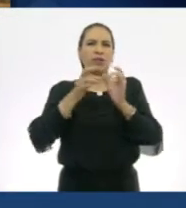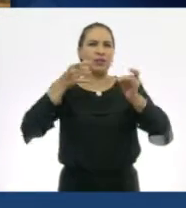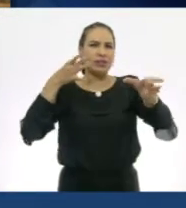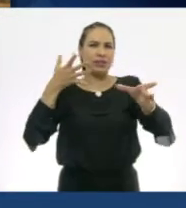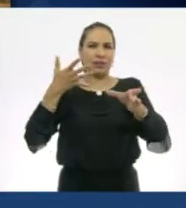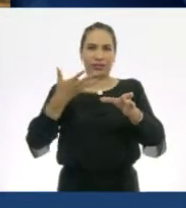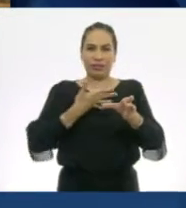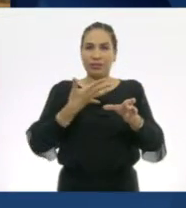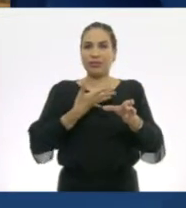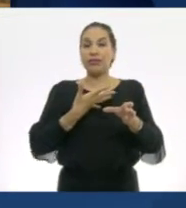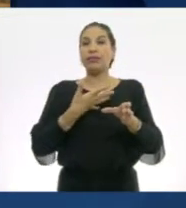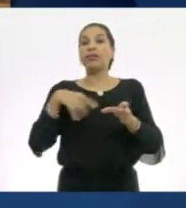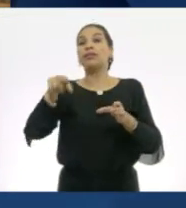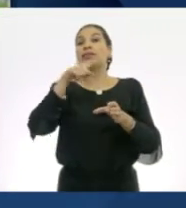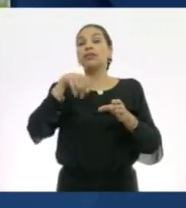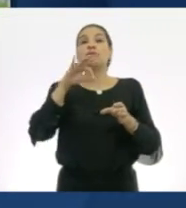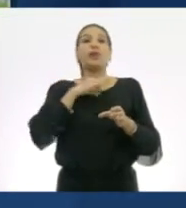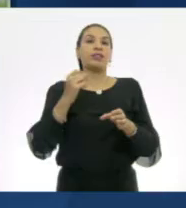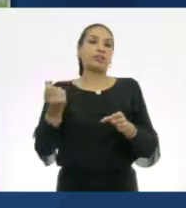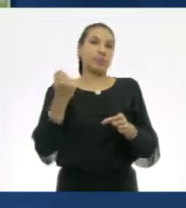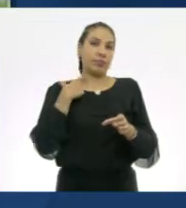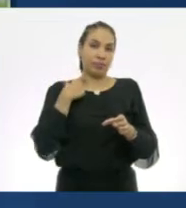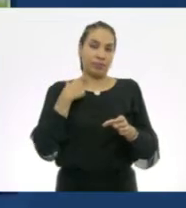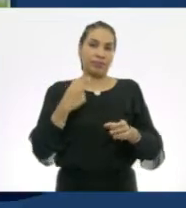que tenían, los mataran.